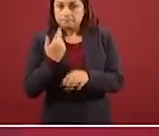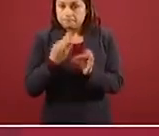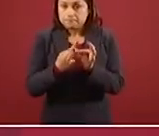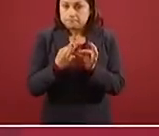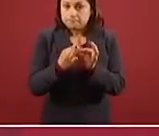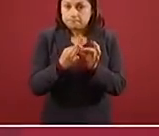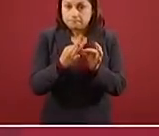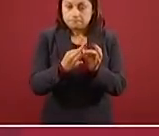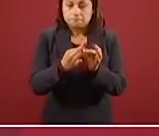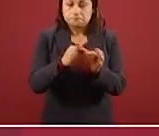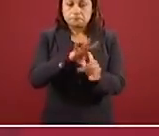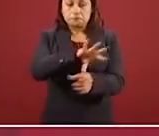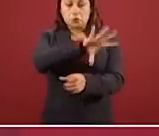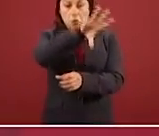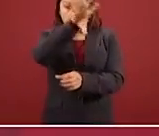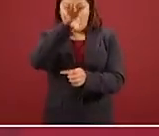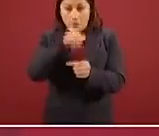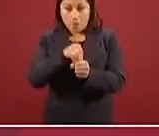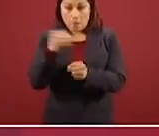por completo.